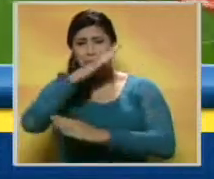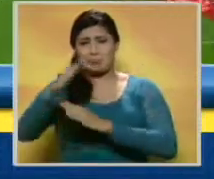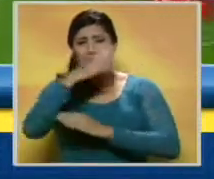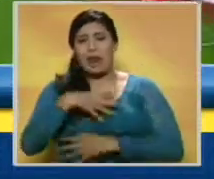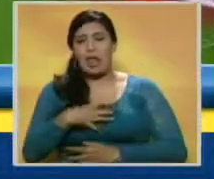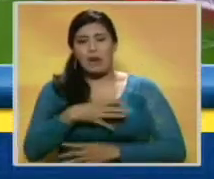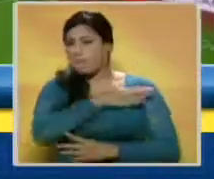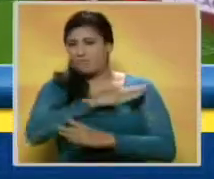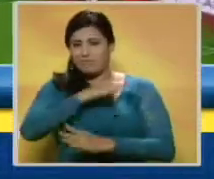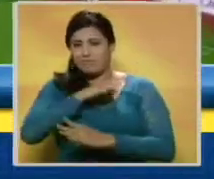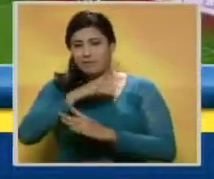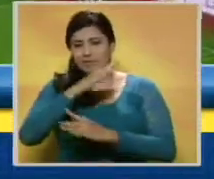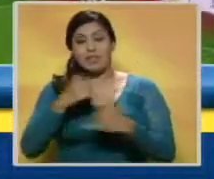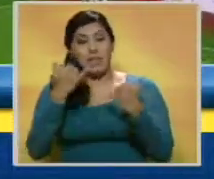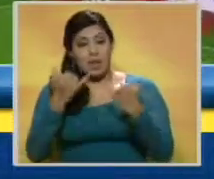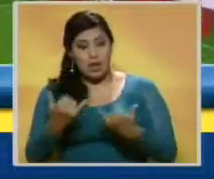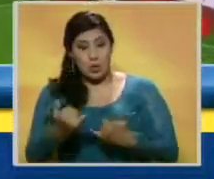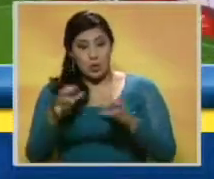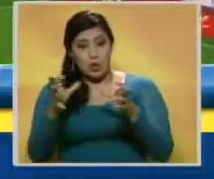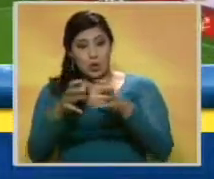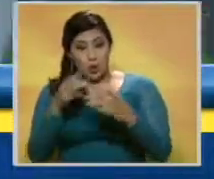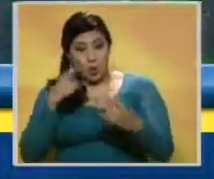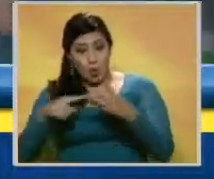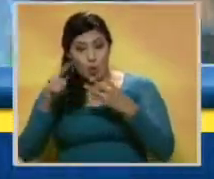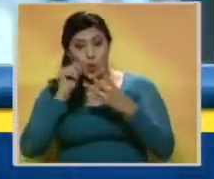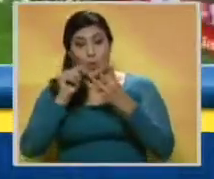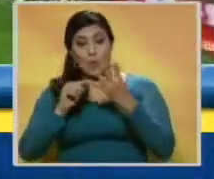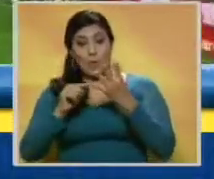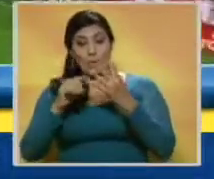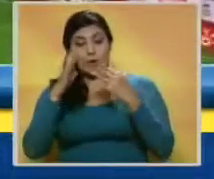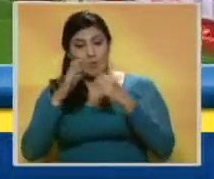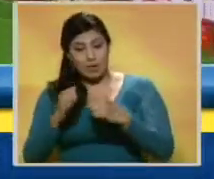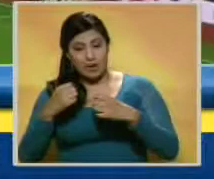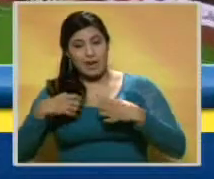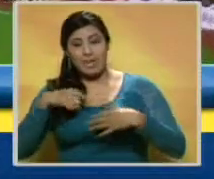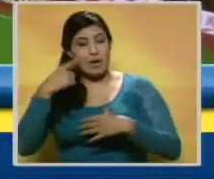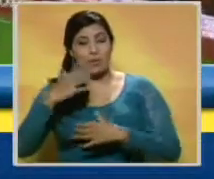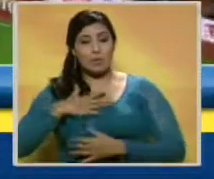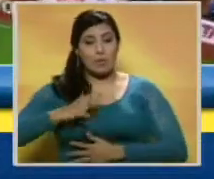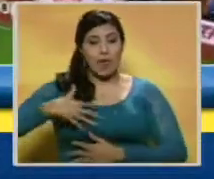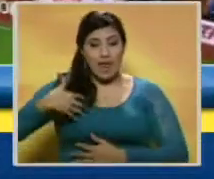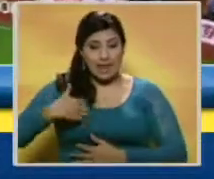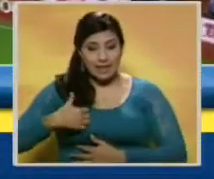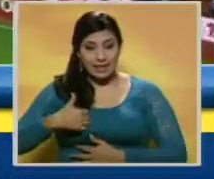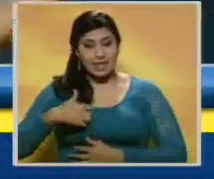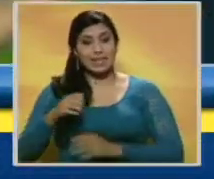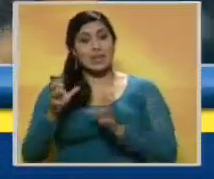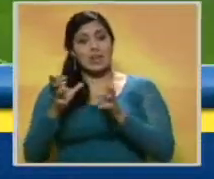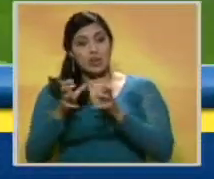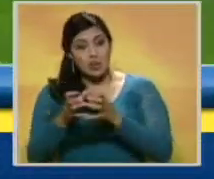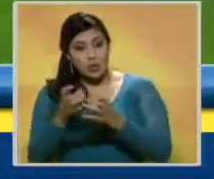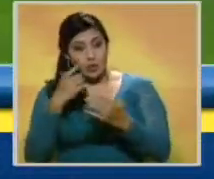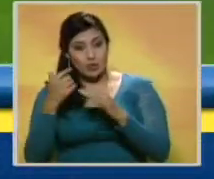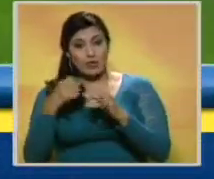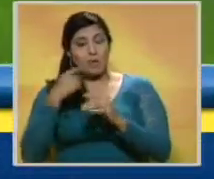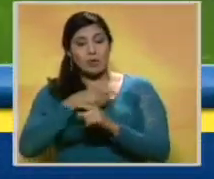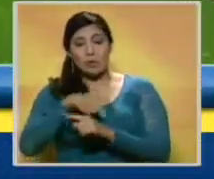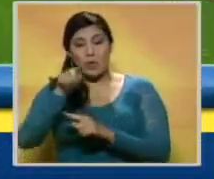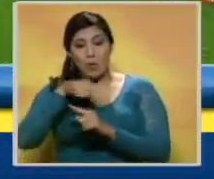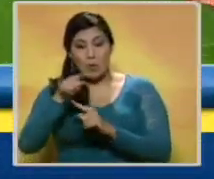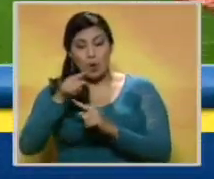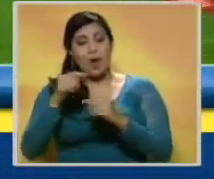rival. Marcos Rojo, Javier Pastore, Ángel Di María, en par de oportunidades, Sergio Agüero y Gonzalo